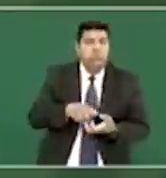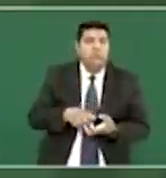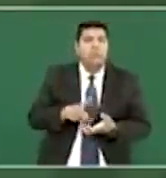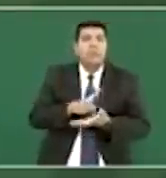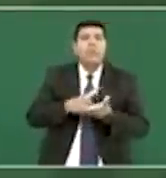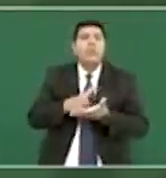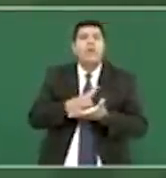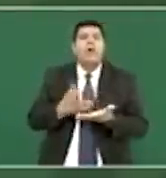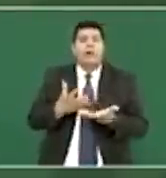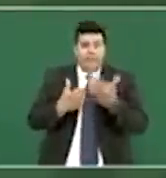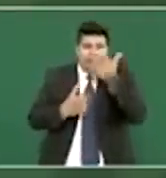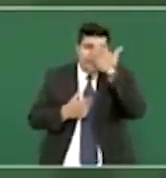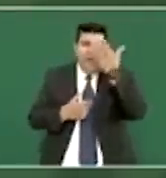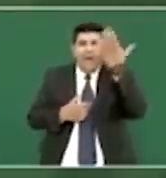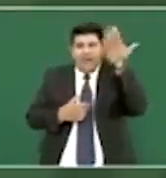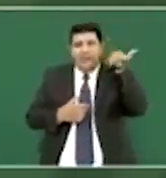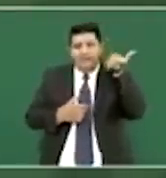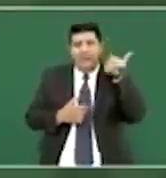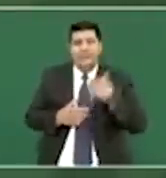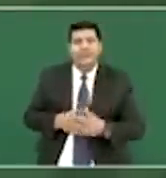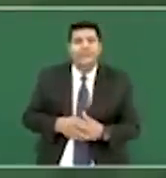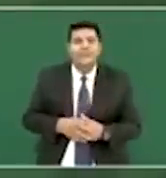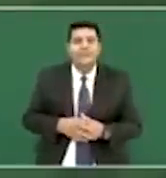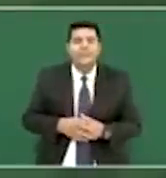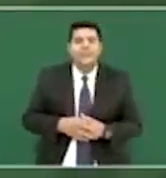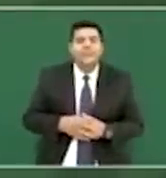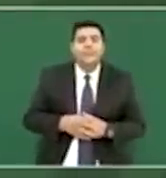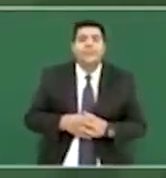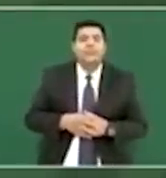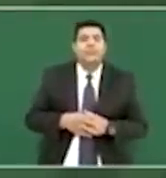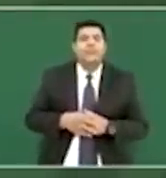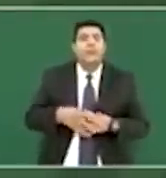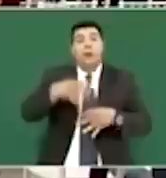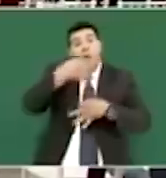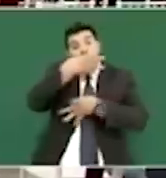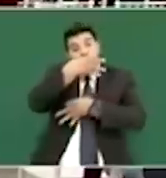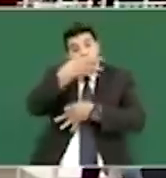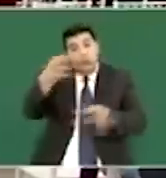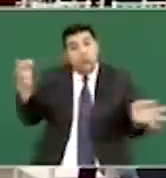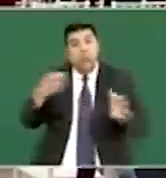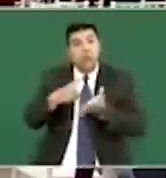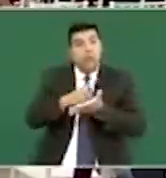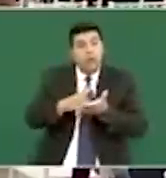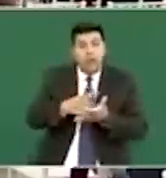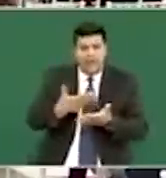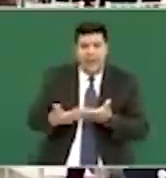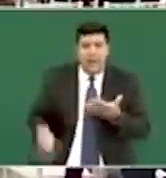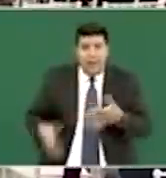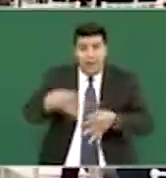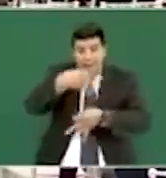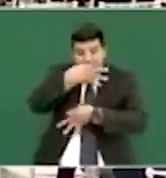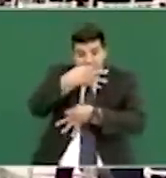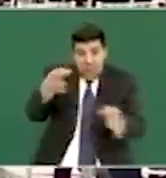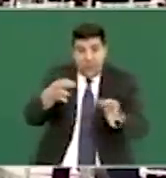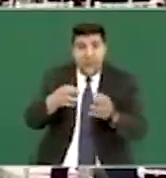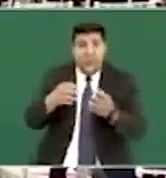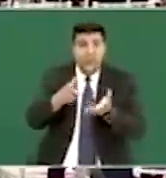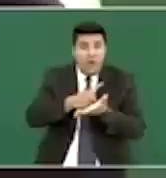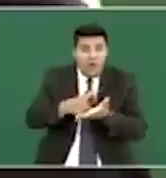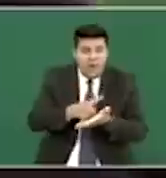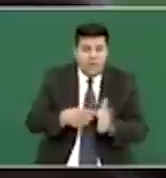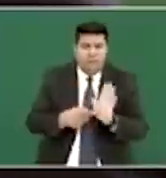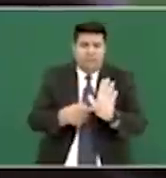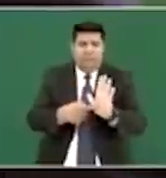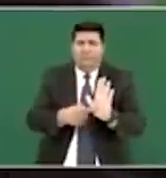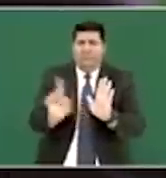Esa era la información. ¿Cuánto se decomisó? Ahora no. Ahora lo que nos importa